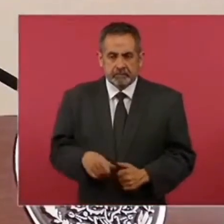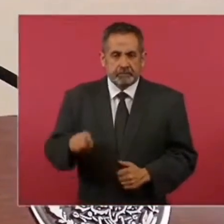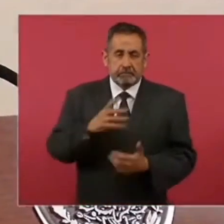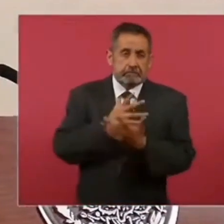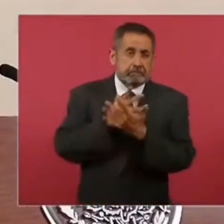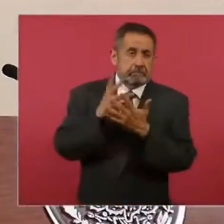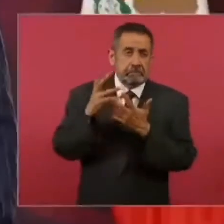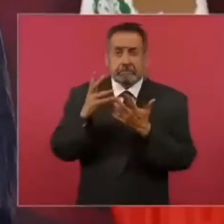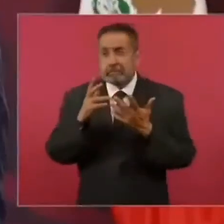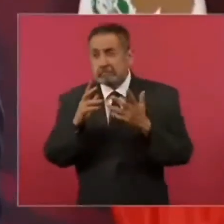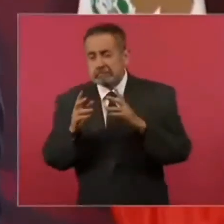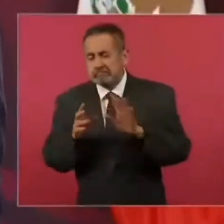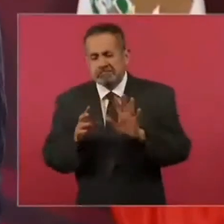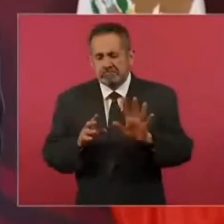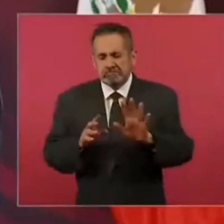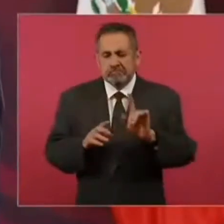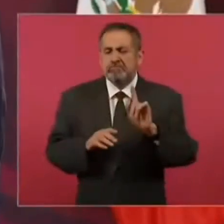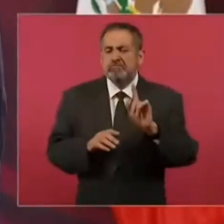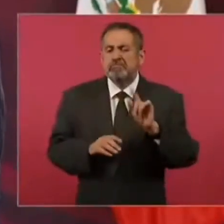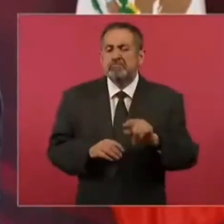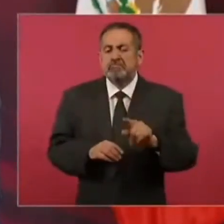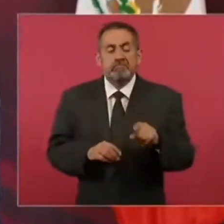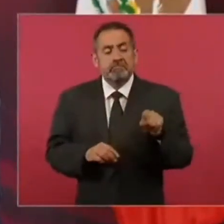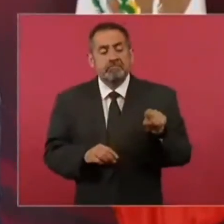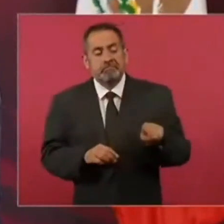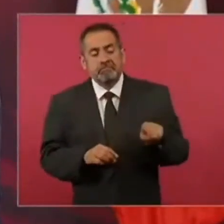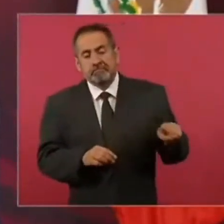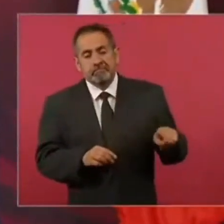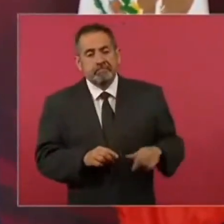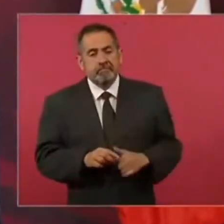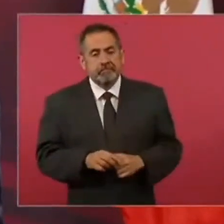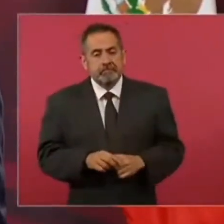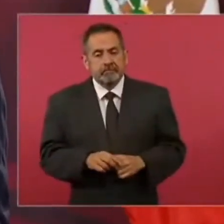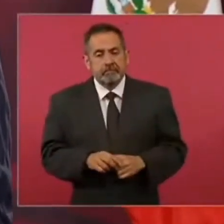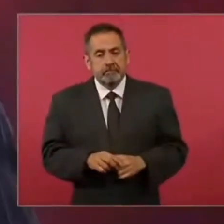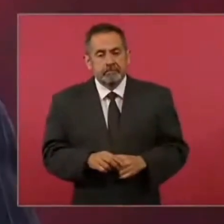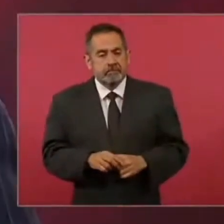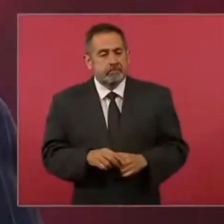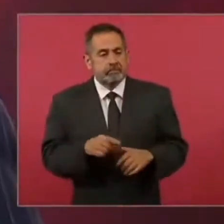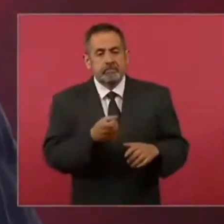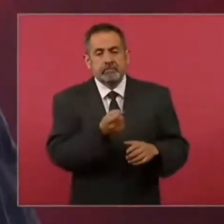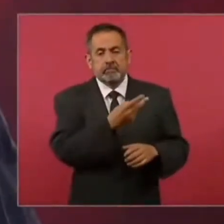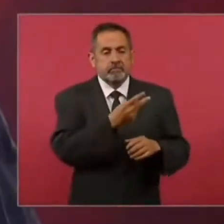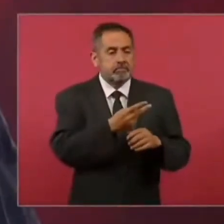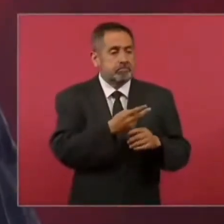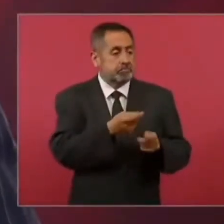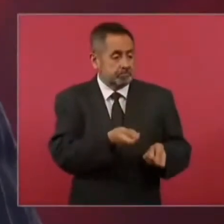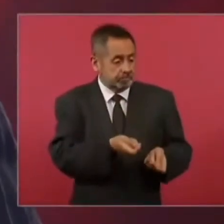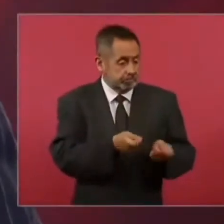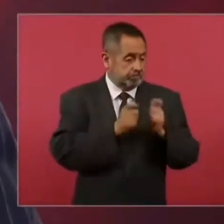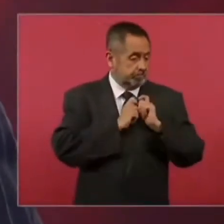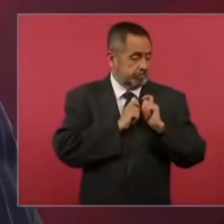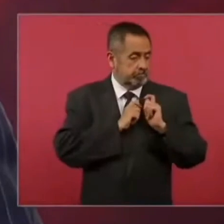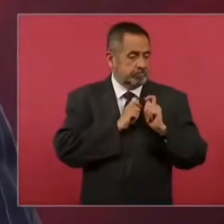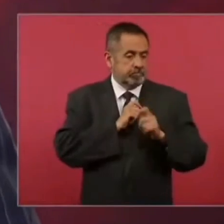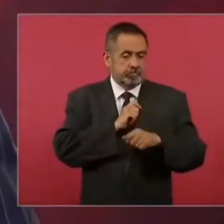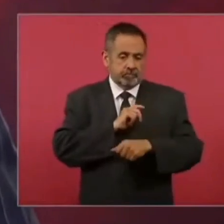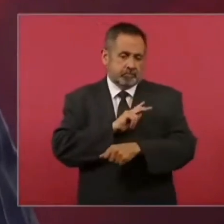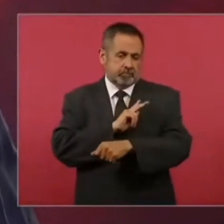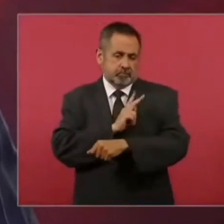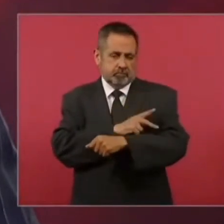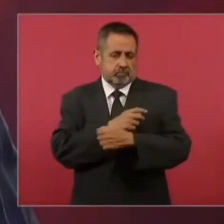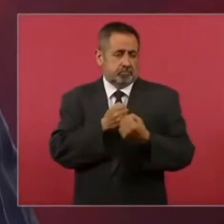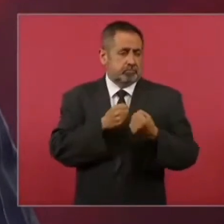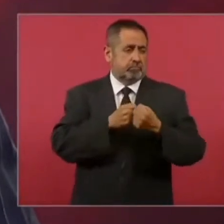escandalizarse, pero hay quienes se suben a un ladrillo y se marean.